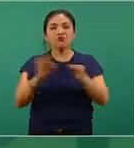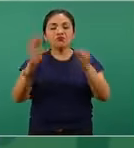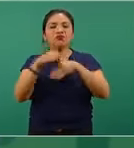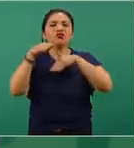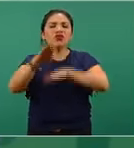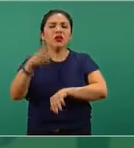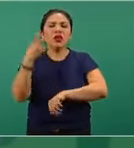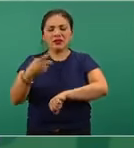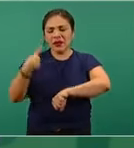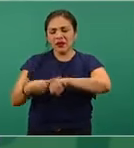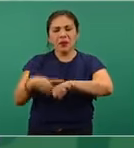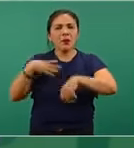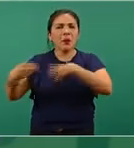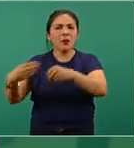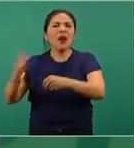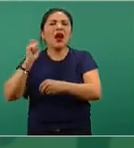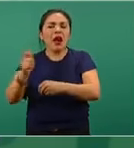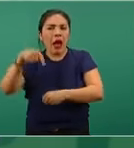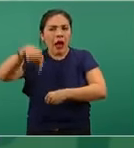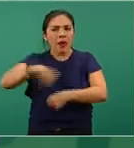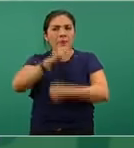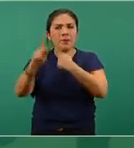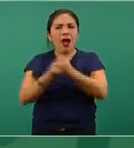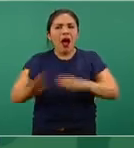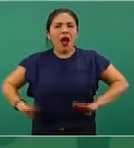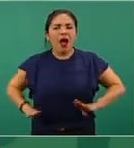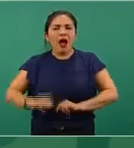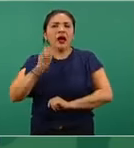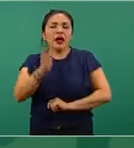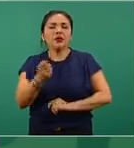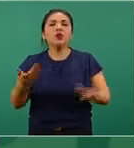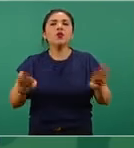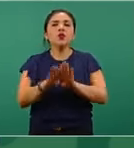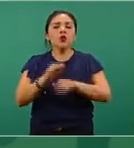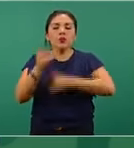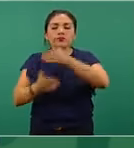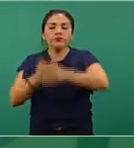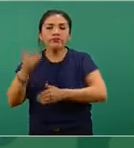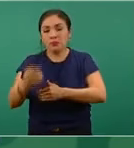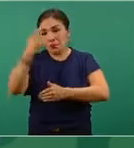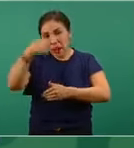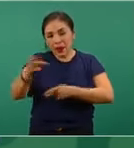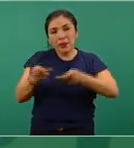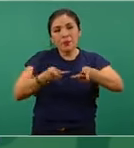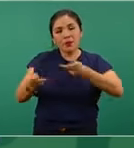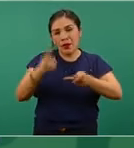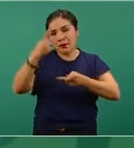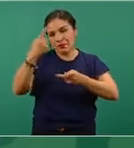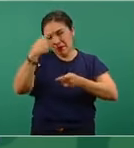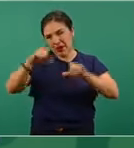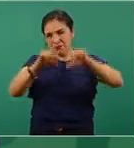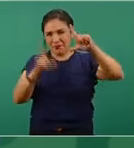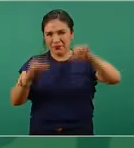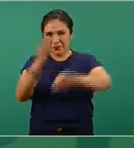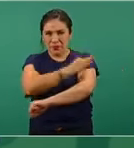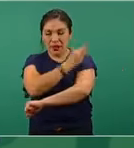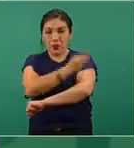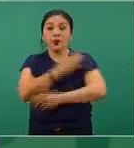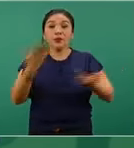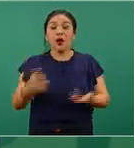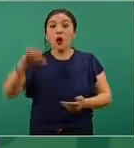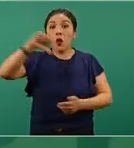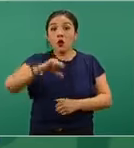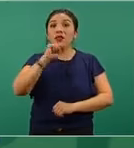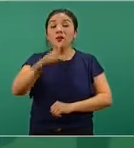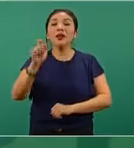que guarda la epidemia en el país y también sobre los avances de la estrategia de vacunación. Hoy además